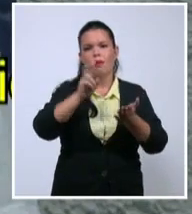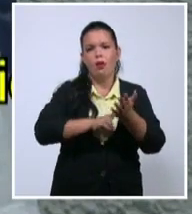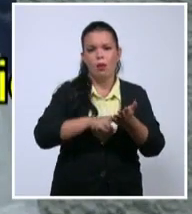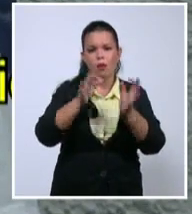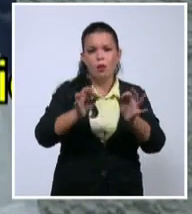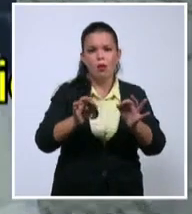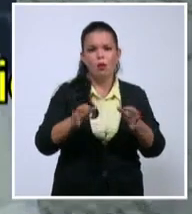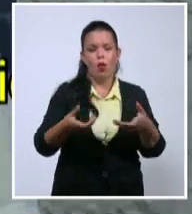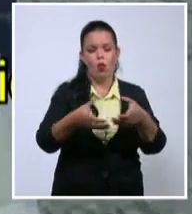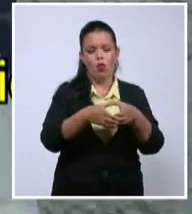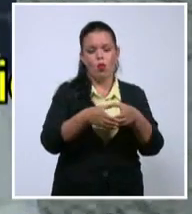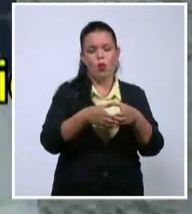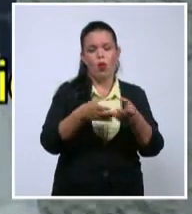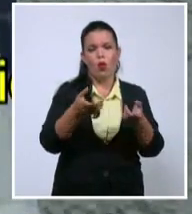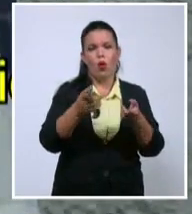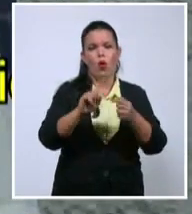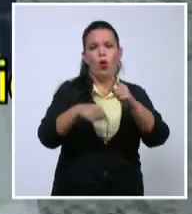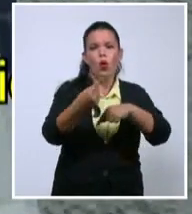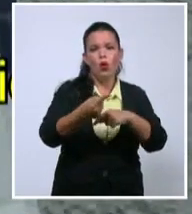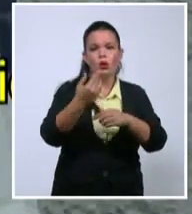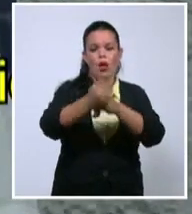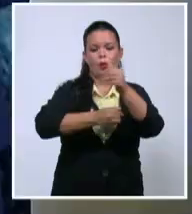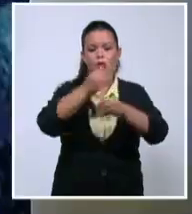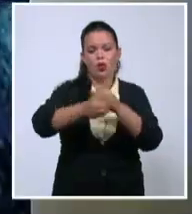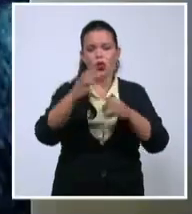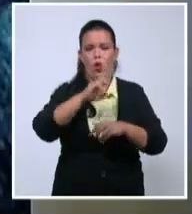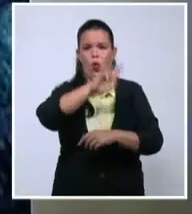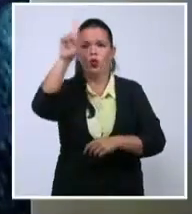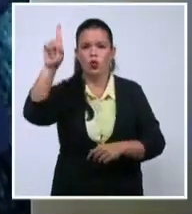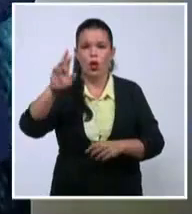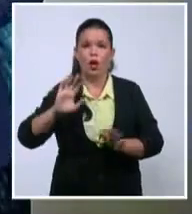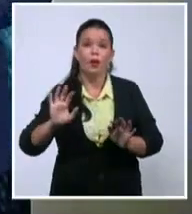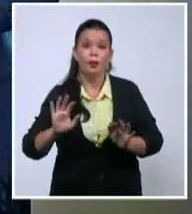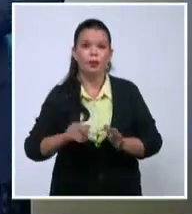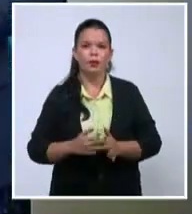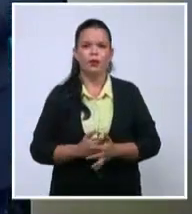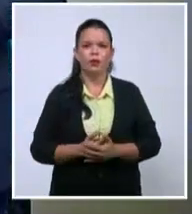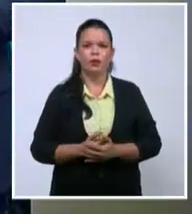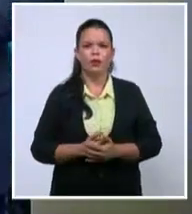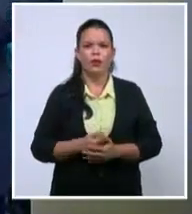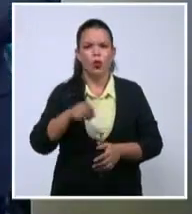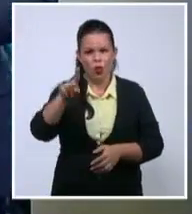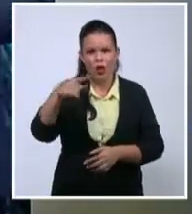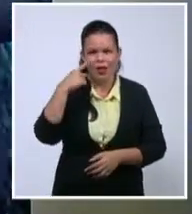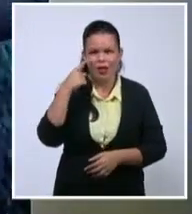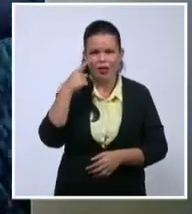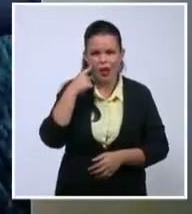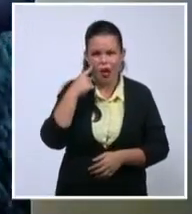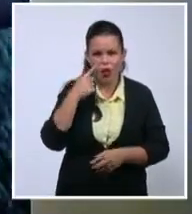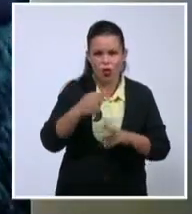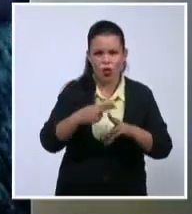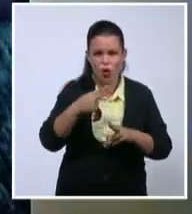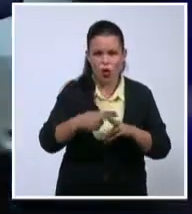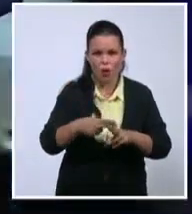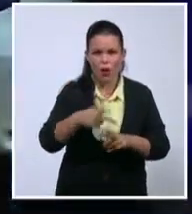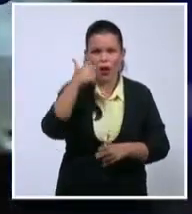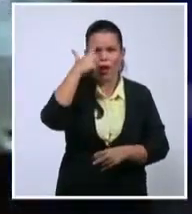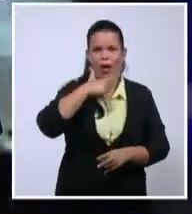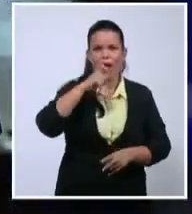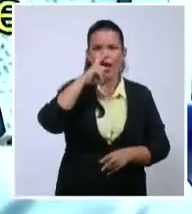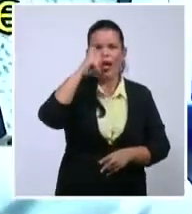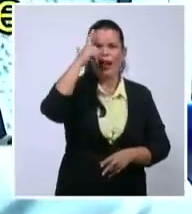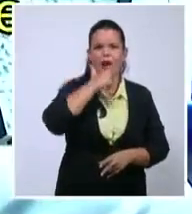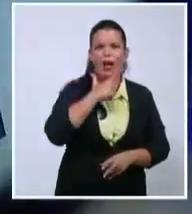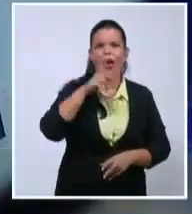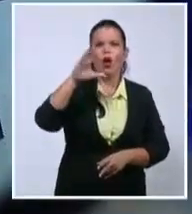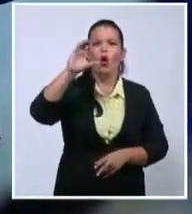de que está en contra del proceso revolucionario. ¿Oyeron el nombre que menciona? Ana Olema. Uh-huh.